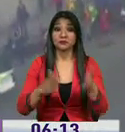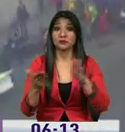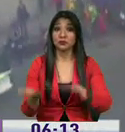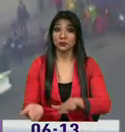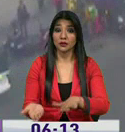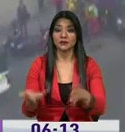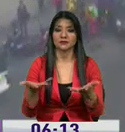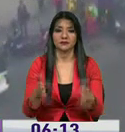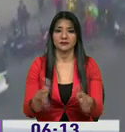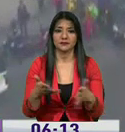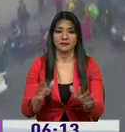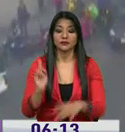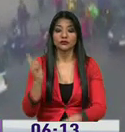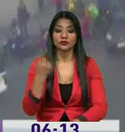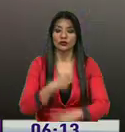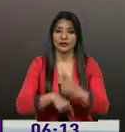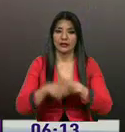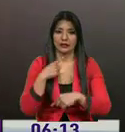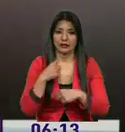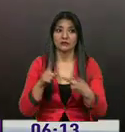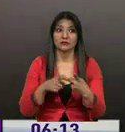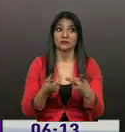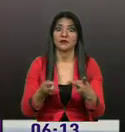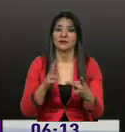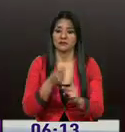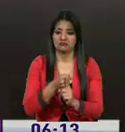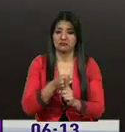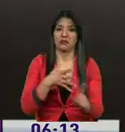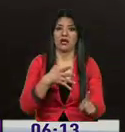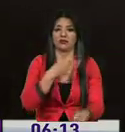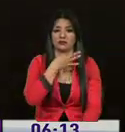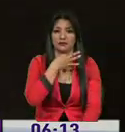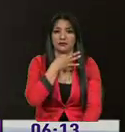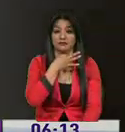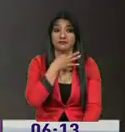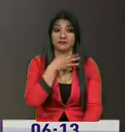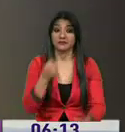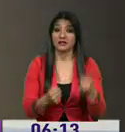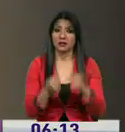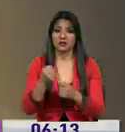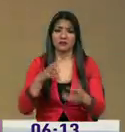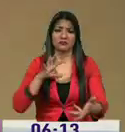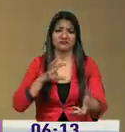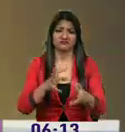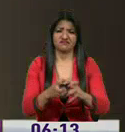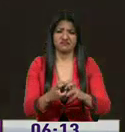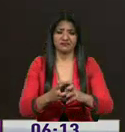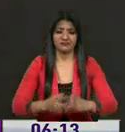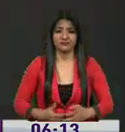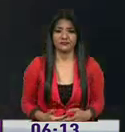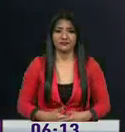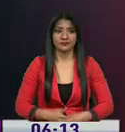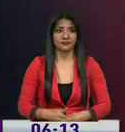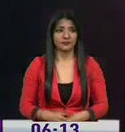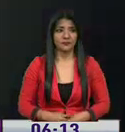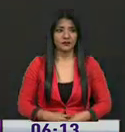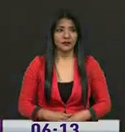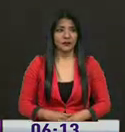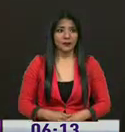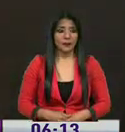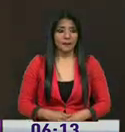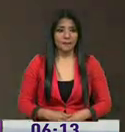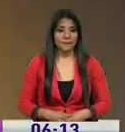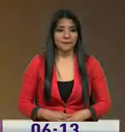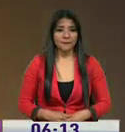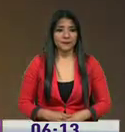víctimas mortales, pero sí un gran susto y los vehículos prácticamente inservibles, informó